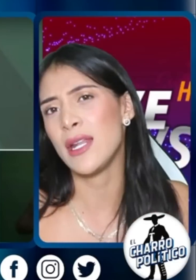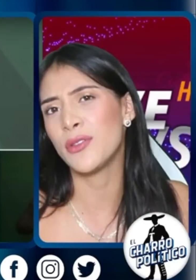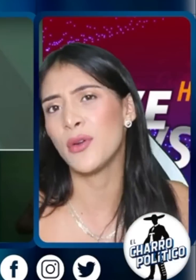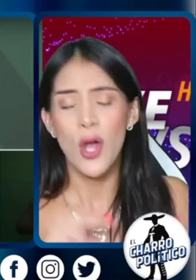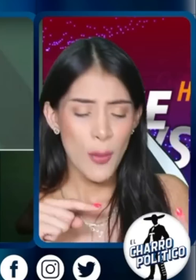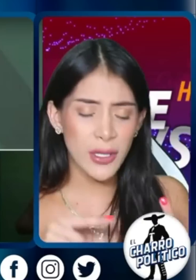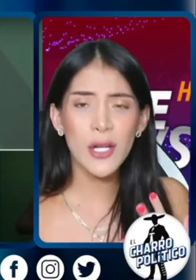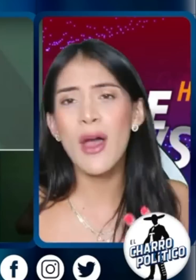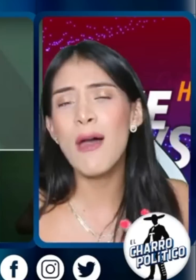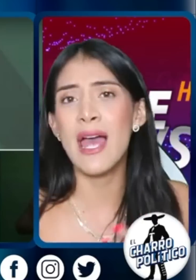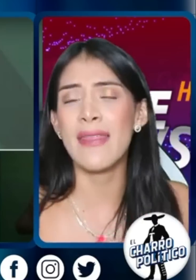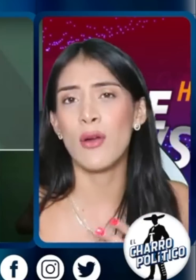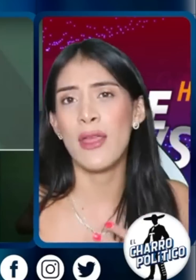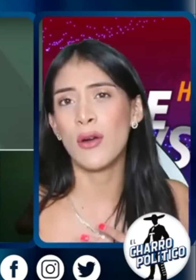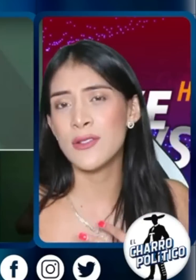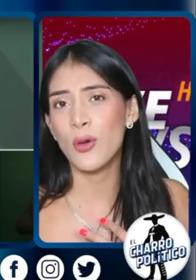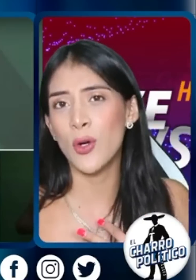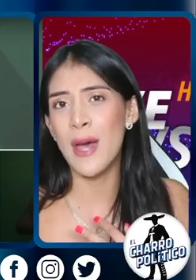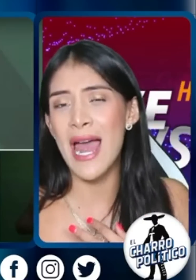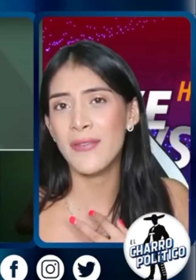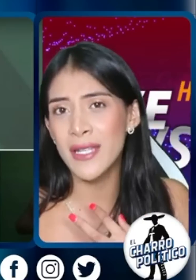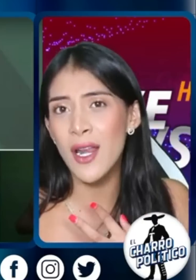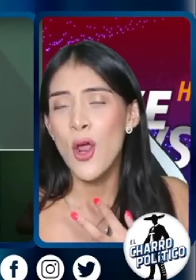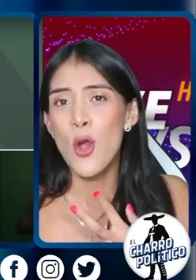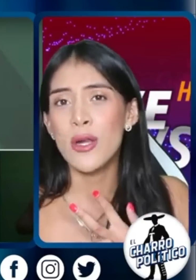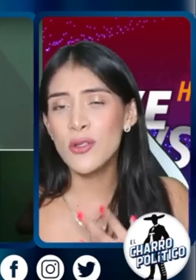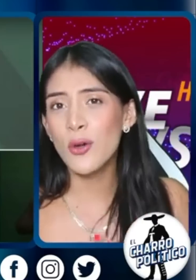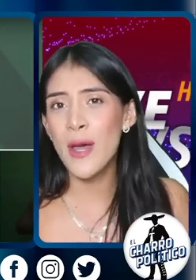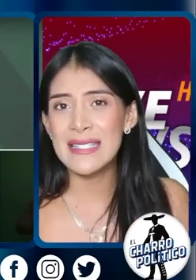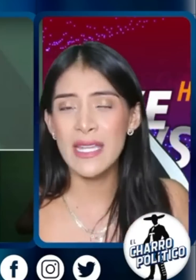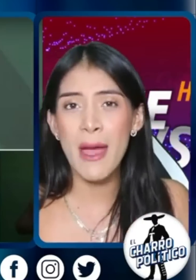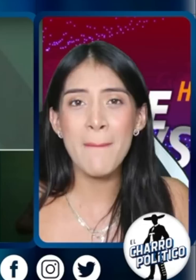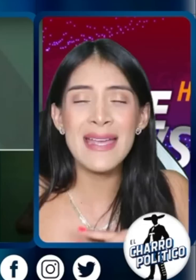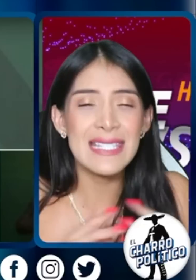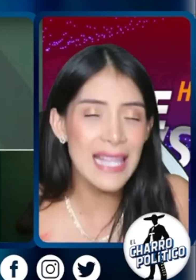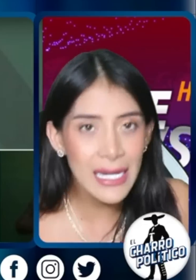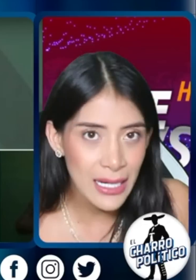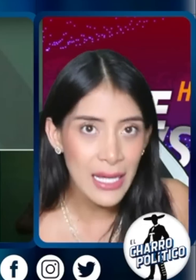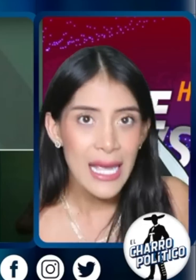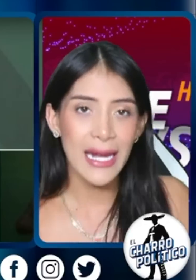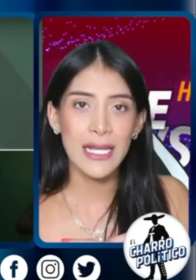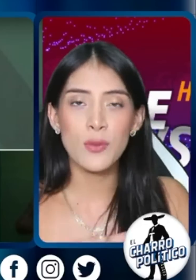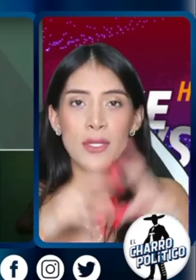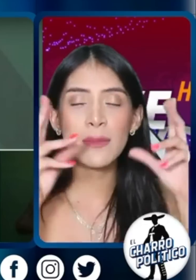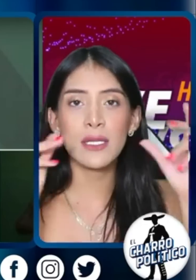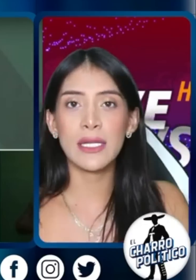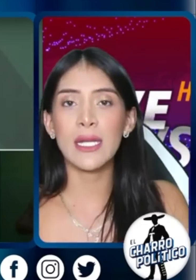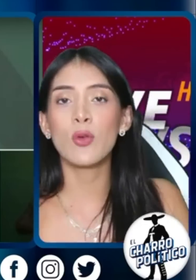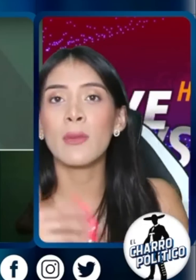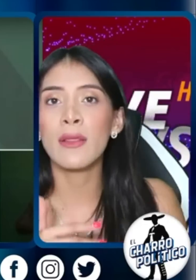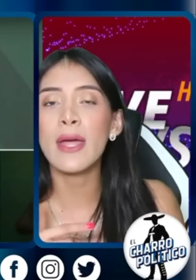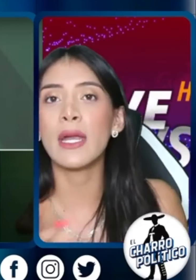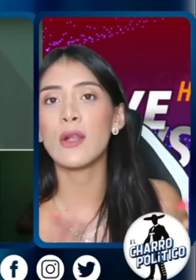lo delito porque no habla de lorenzo córdova al final lorenzo córdova se lleva más lamar que la que supuestamente